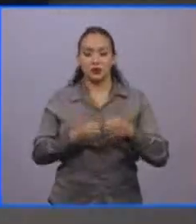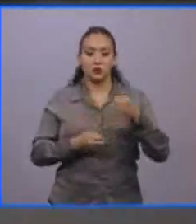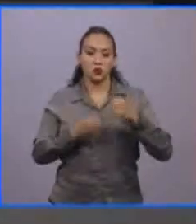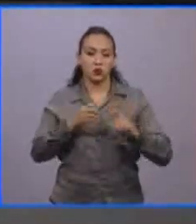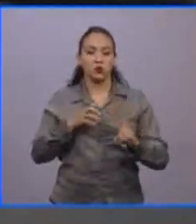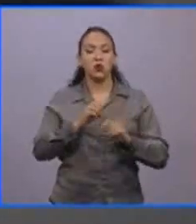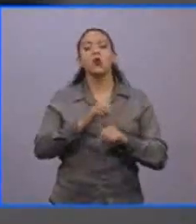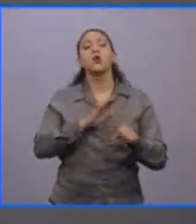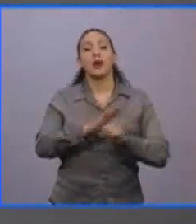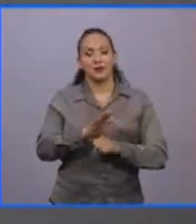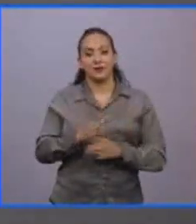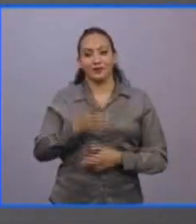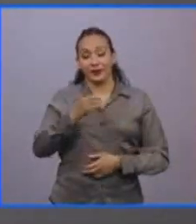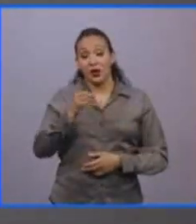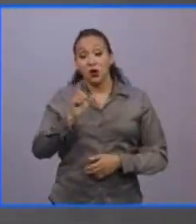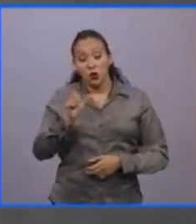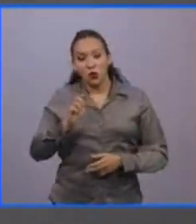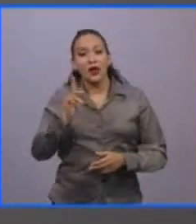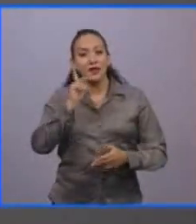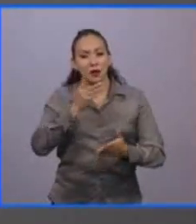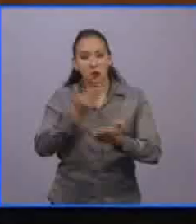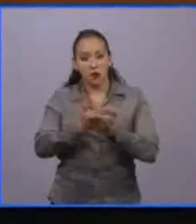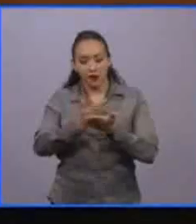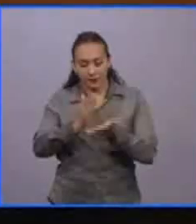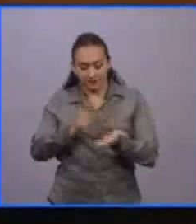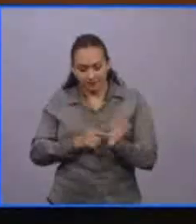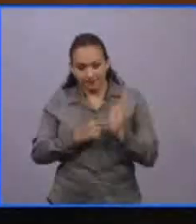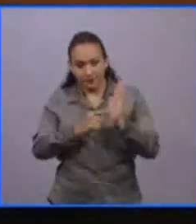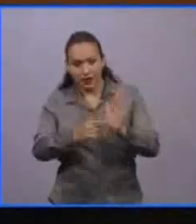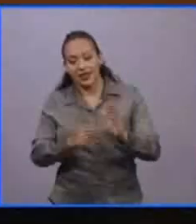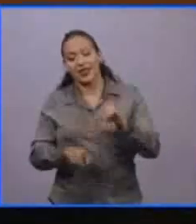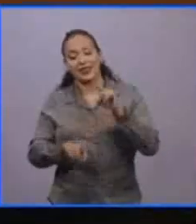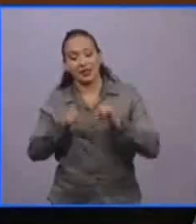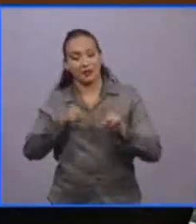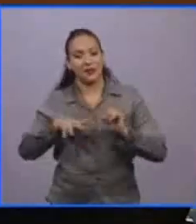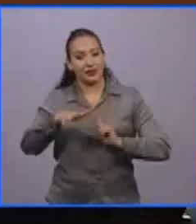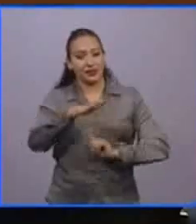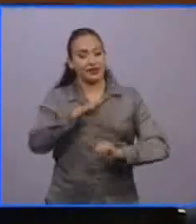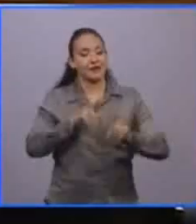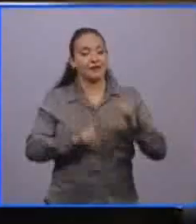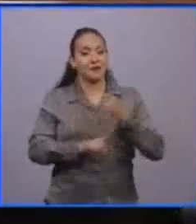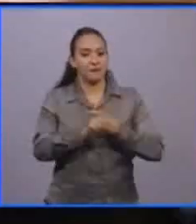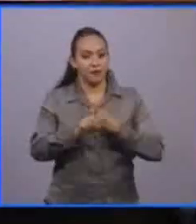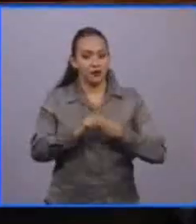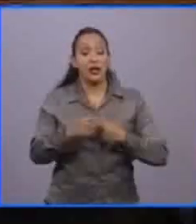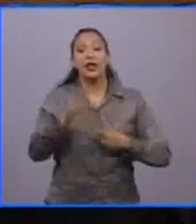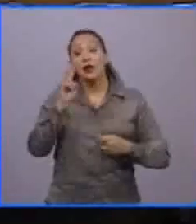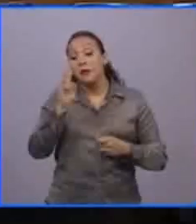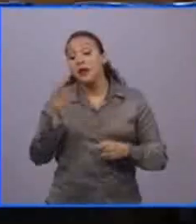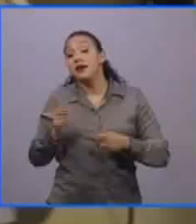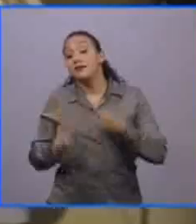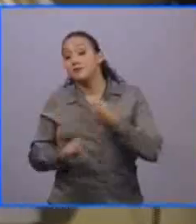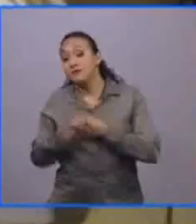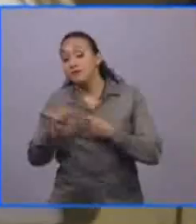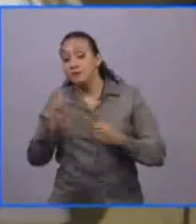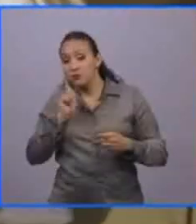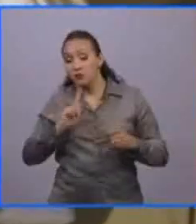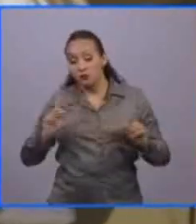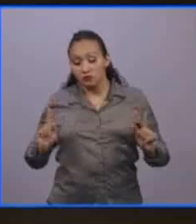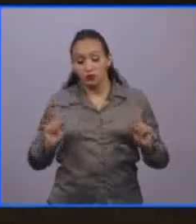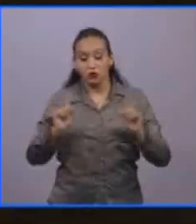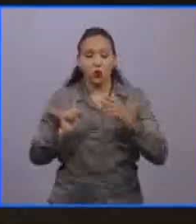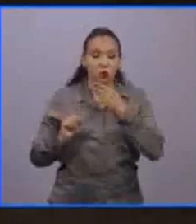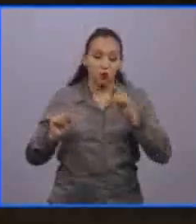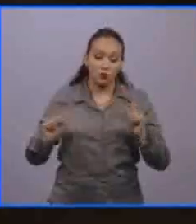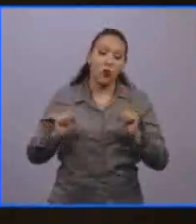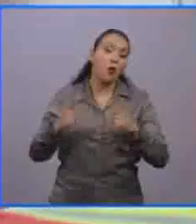jurídica, pues la distribución de la carga probatoria depende de la controversia y argumentos planteados por las partes, pues ello es en atención a